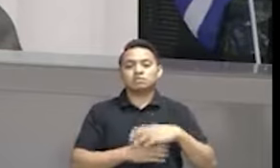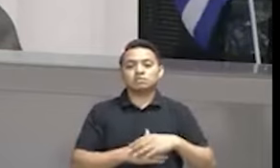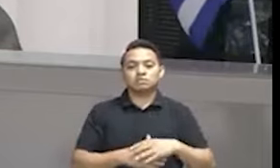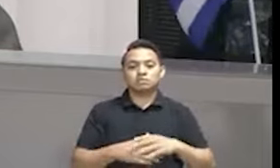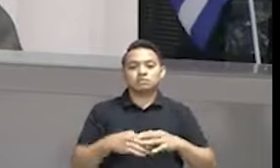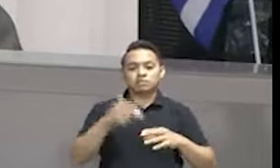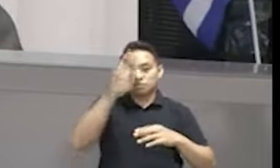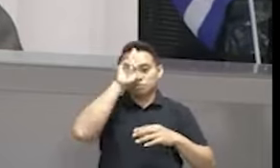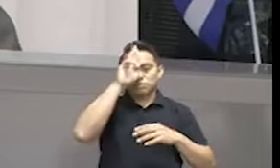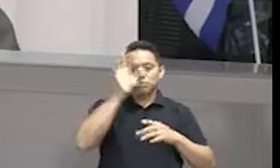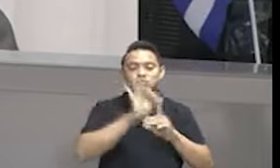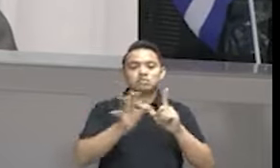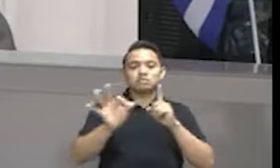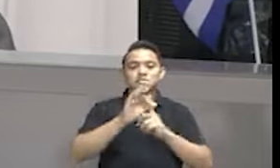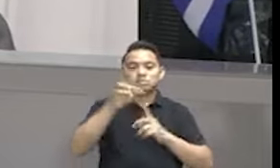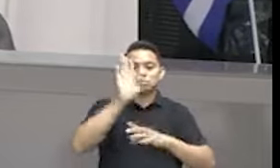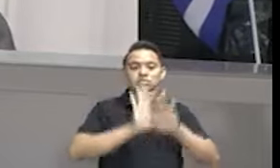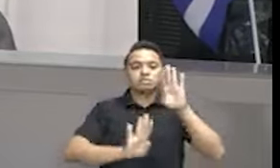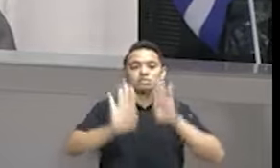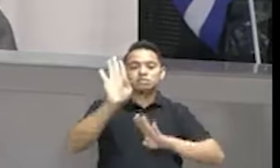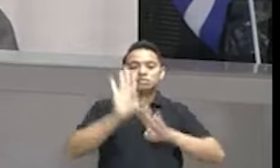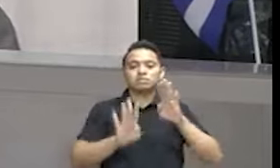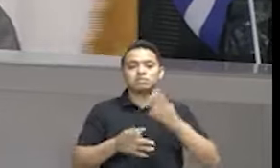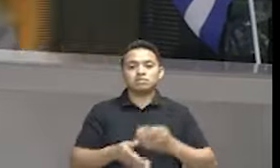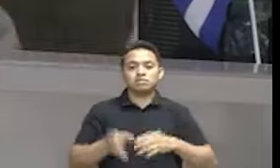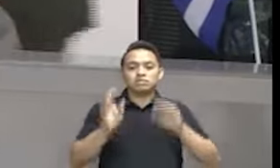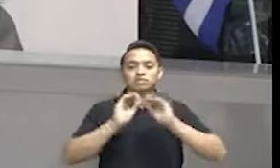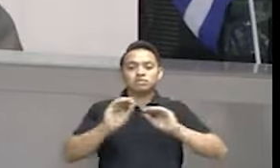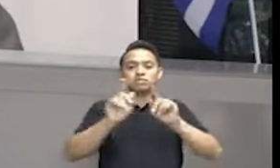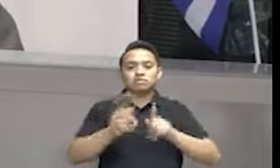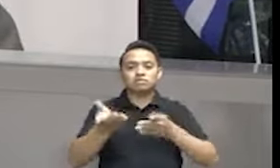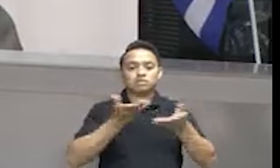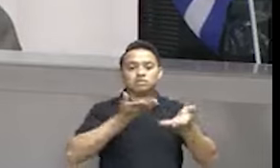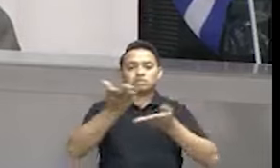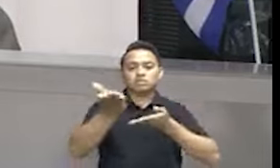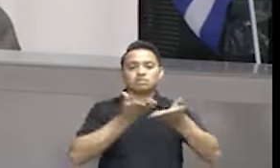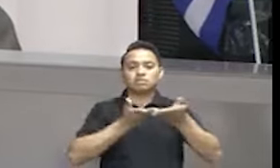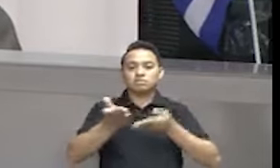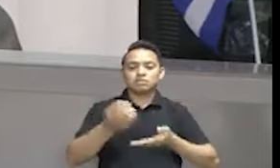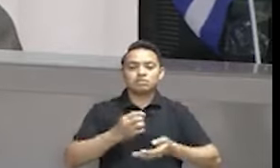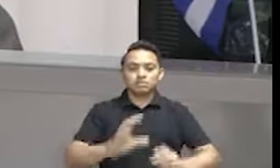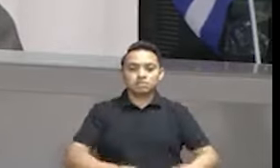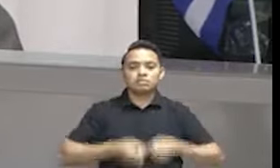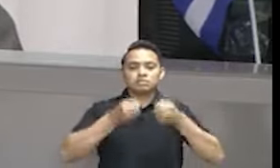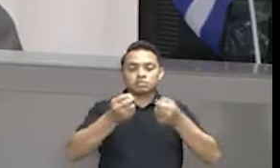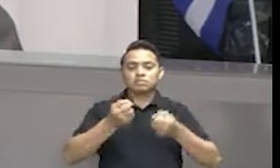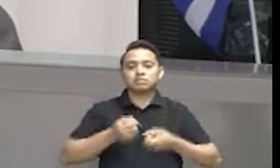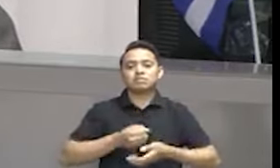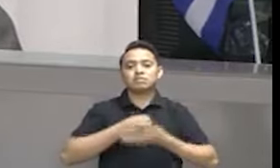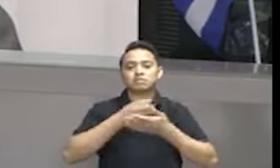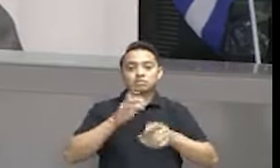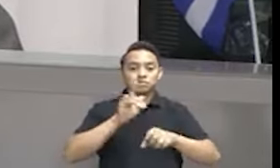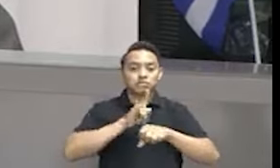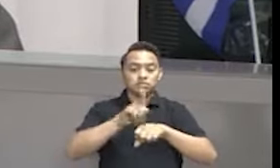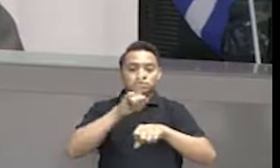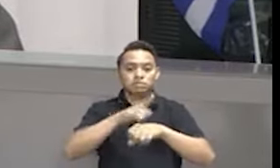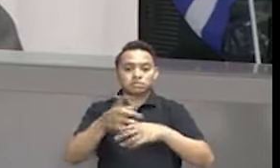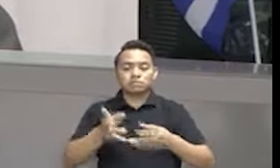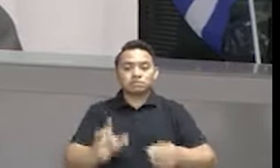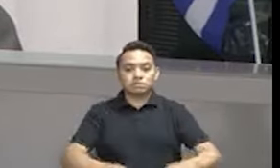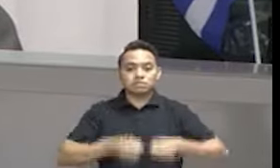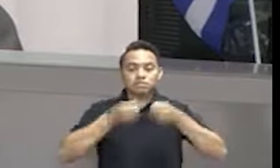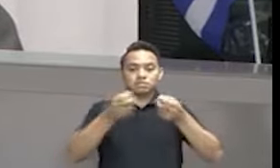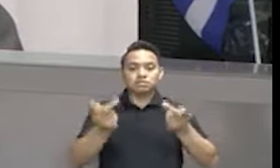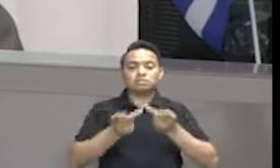Federación de Rusia para participar en ejercicios de adiestramiento e intercambio en operaciones de ayuda humanitaria, misiones de búsqueda,